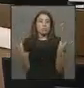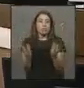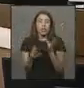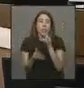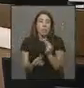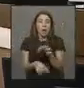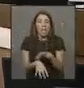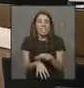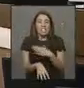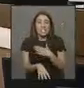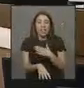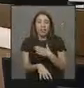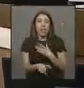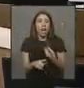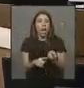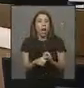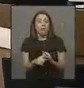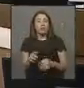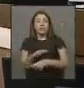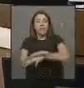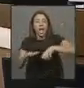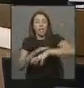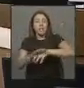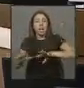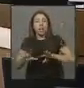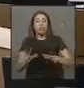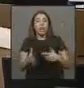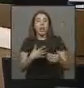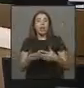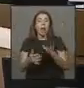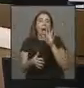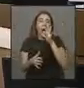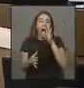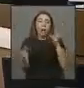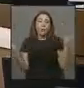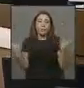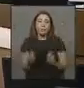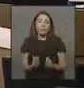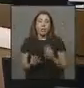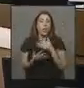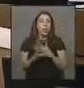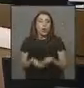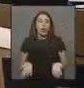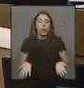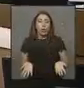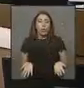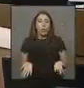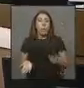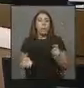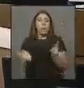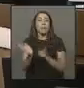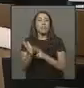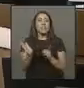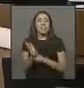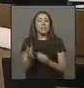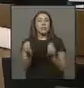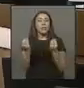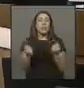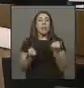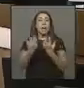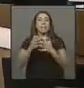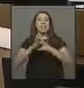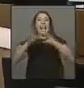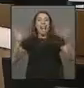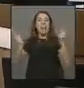de salud, de sobreexplotación de recursos naturales y de su agua, de la inexistencia de una tributación adecuada de las